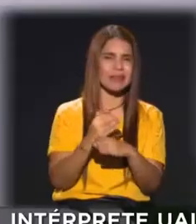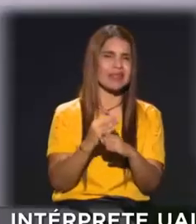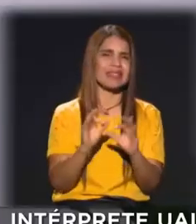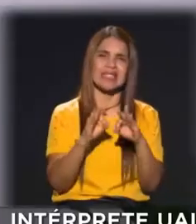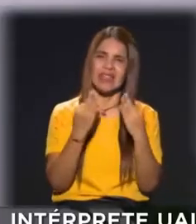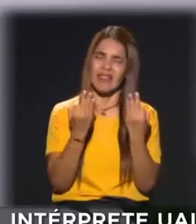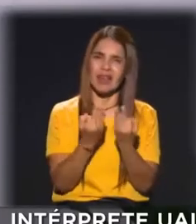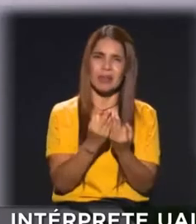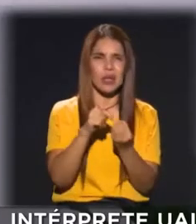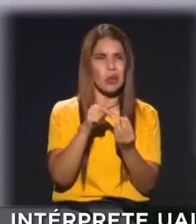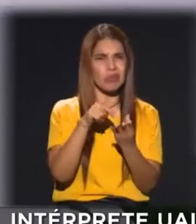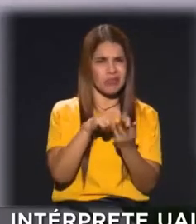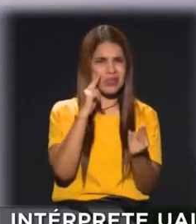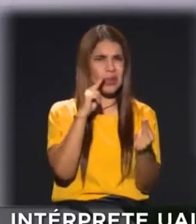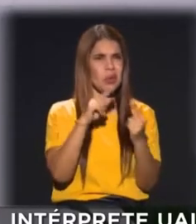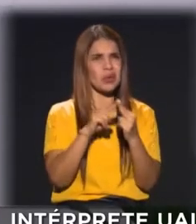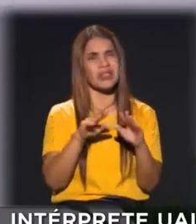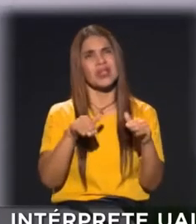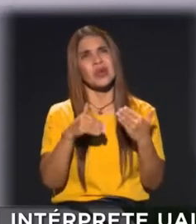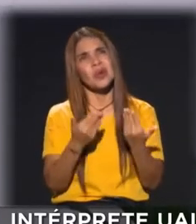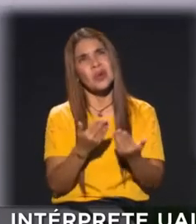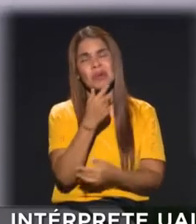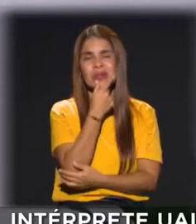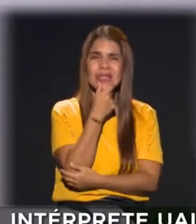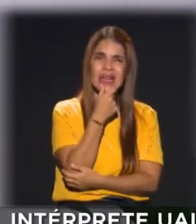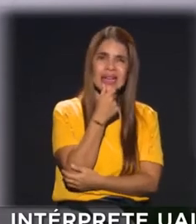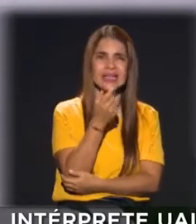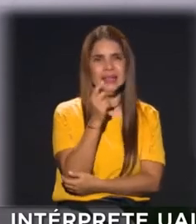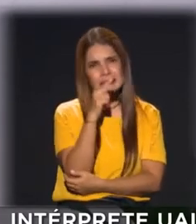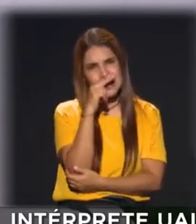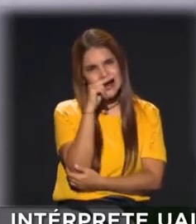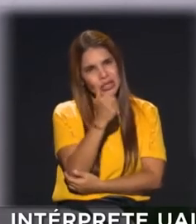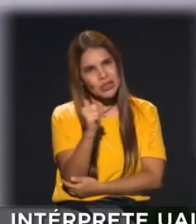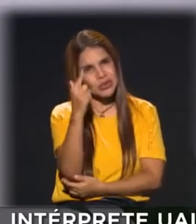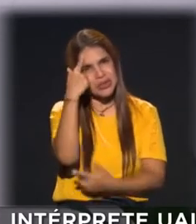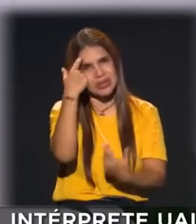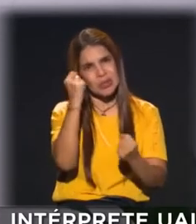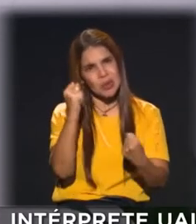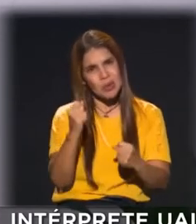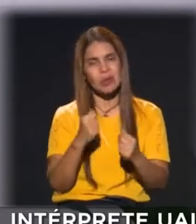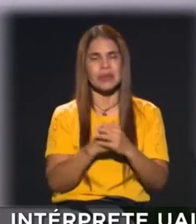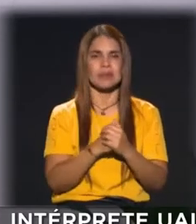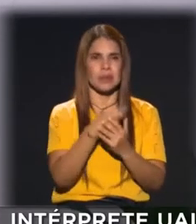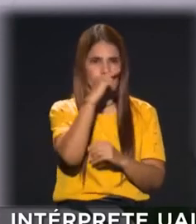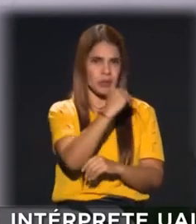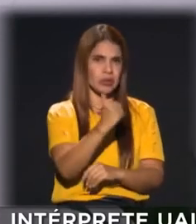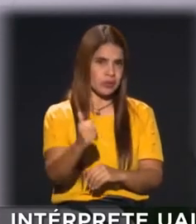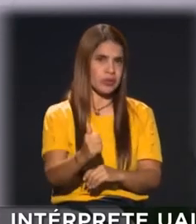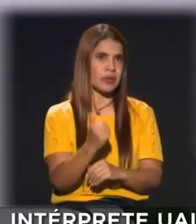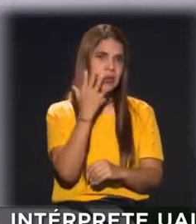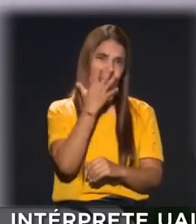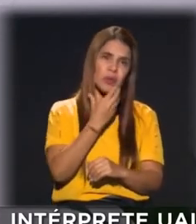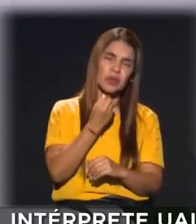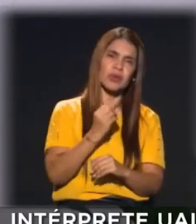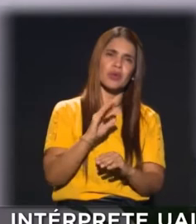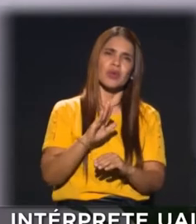entorno familiar, entonces deben de estar como, ¿cómo estará pasando tal Pepito Pérez?, como decimos en el ejemplo, ¿cierto? Entonces me parece muy bonito